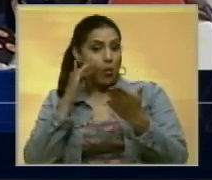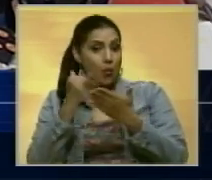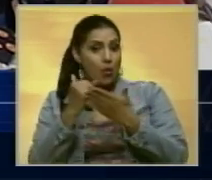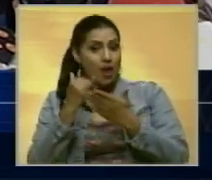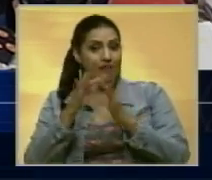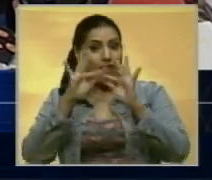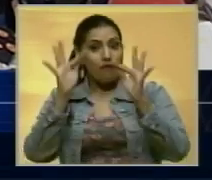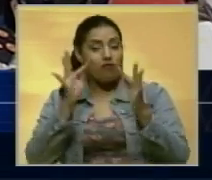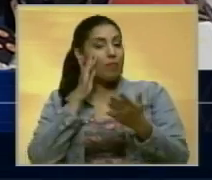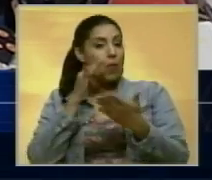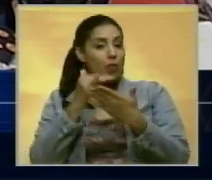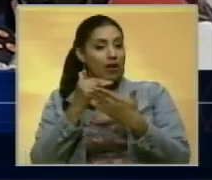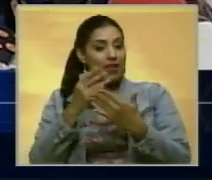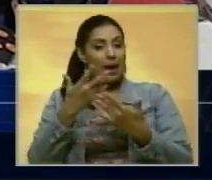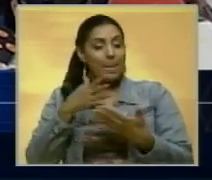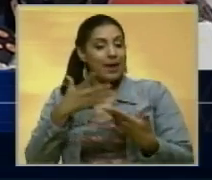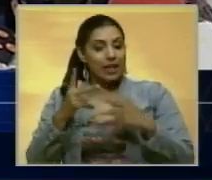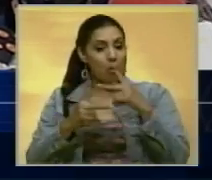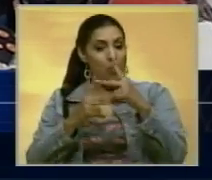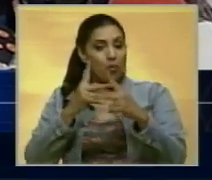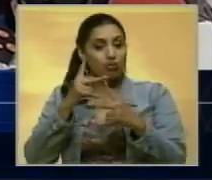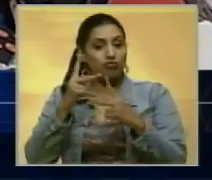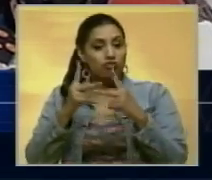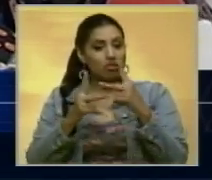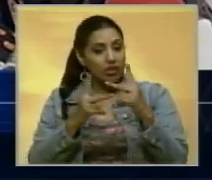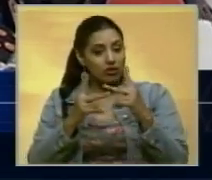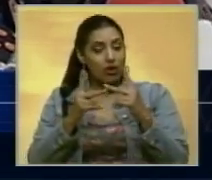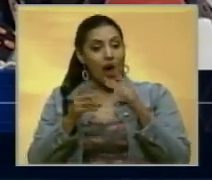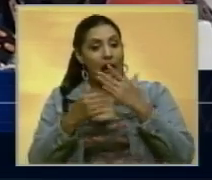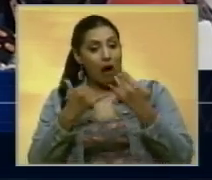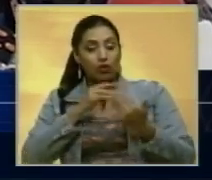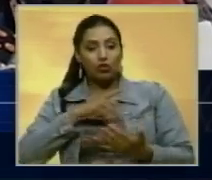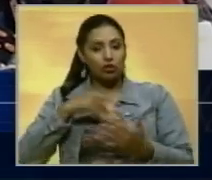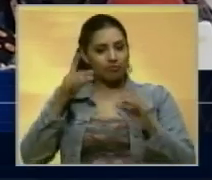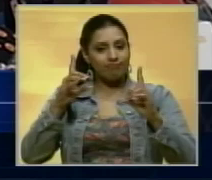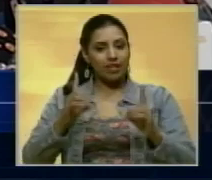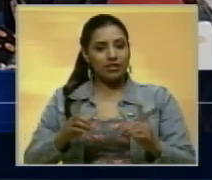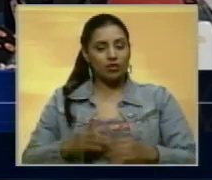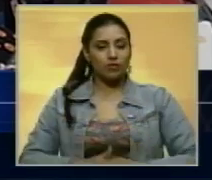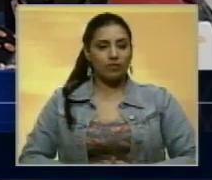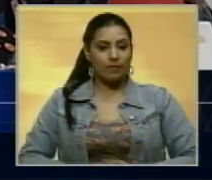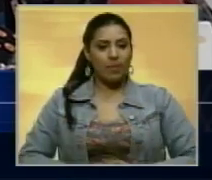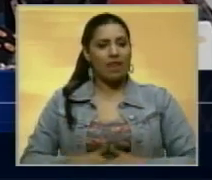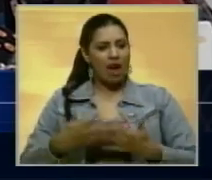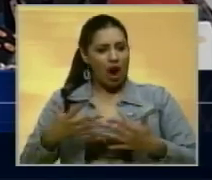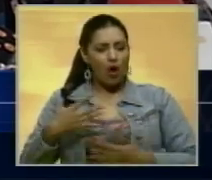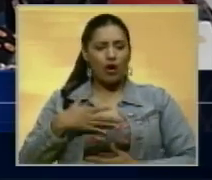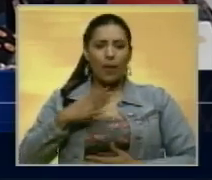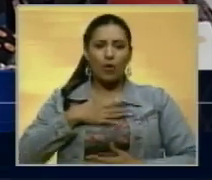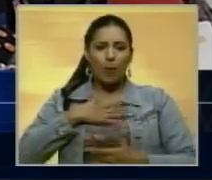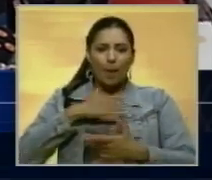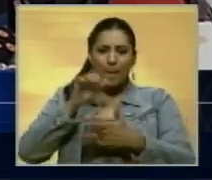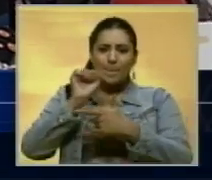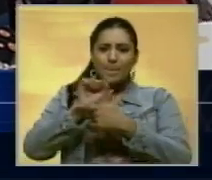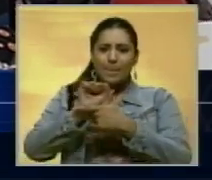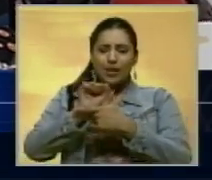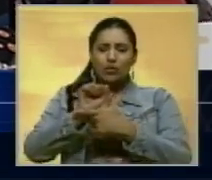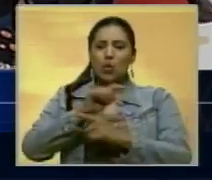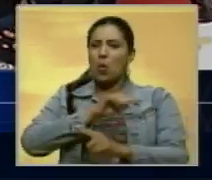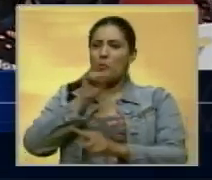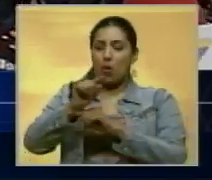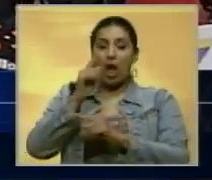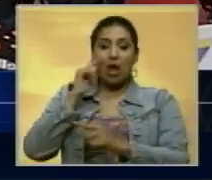los elementos probatorios, los elementos procesales, en base a eso vamos a tomar la decisión. Ahora, el Partido Socialista amenazado con cárcel, si esto